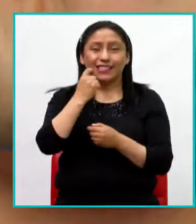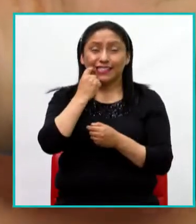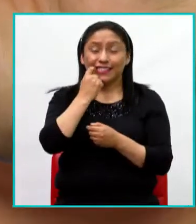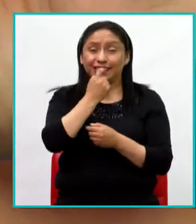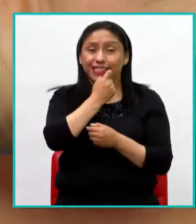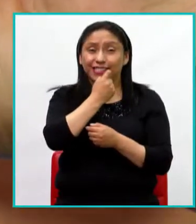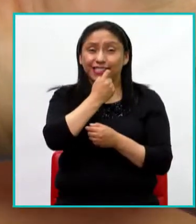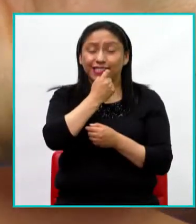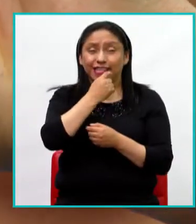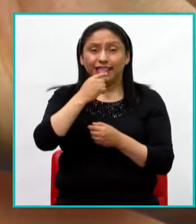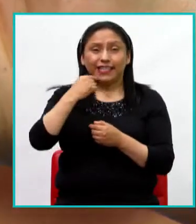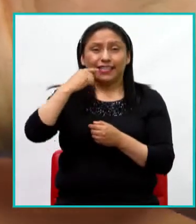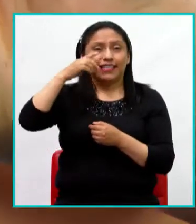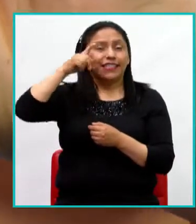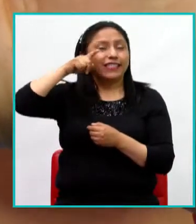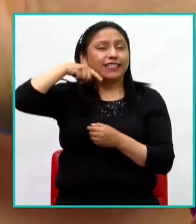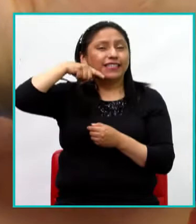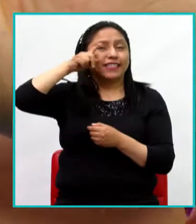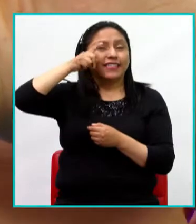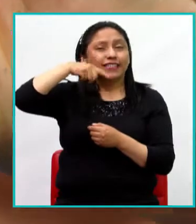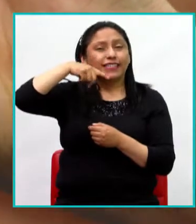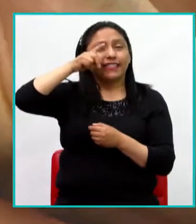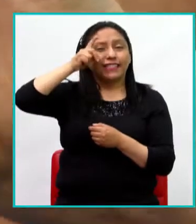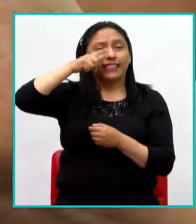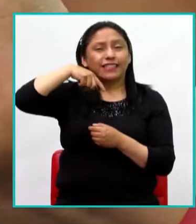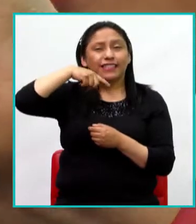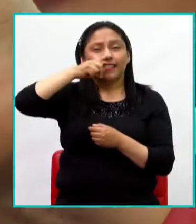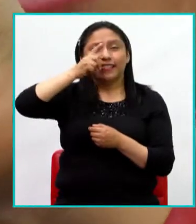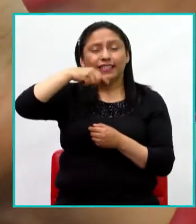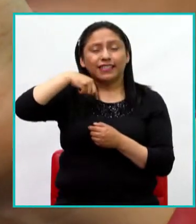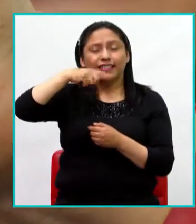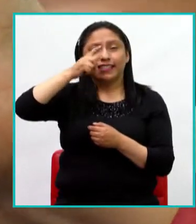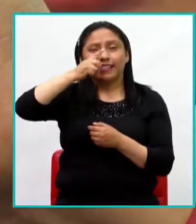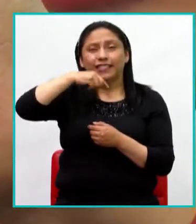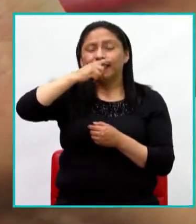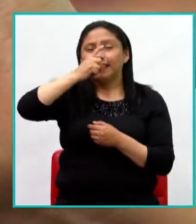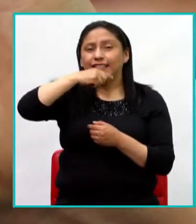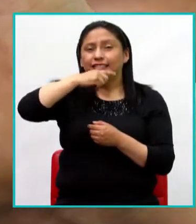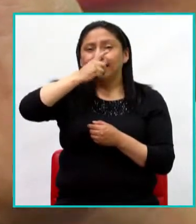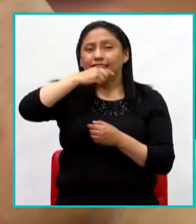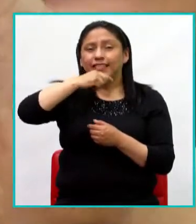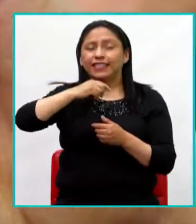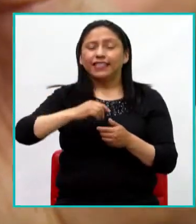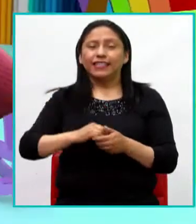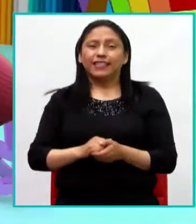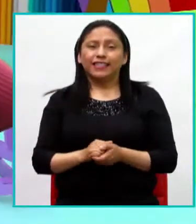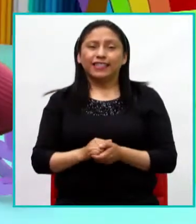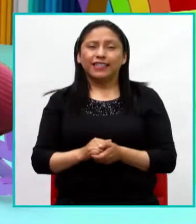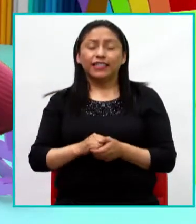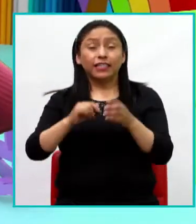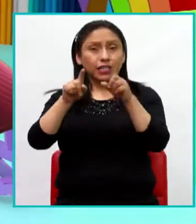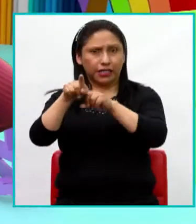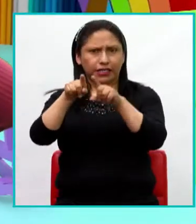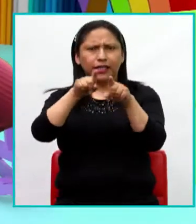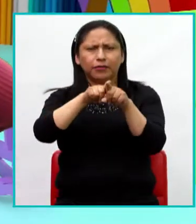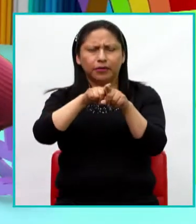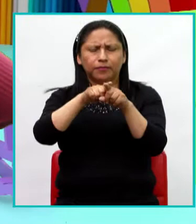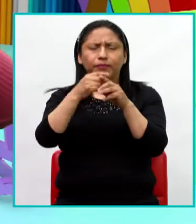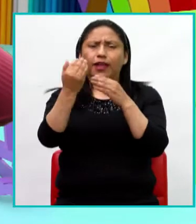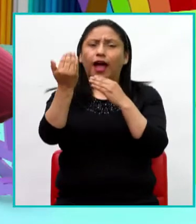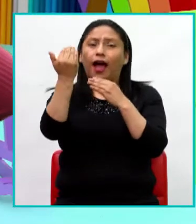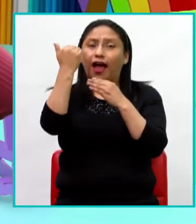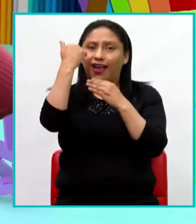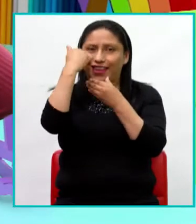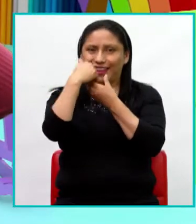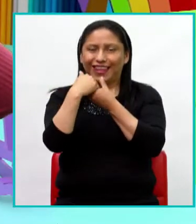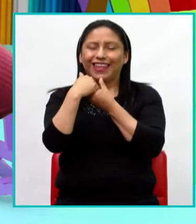de arriba hacia abajo. De arriba hacia abajo, de arriba hacia abajo, de arriba hacia abajo, de arriba hacia abajo. Y también la parte de adentro, no